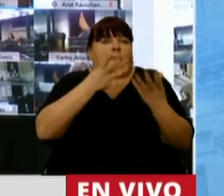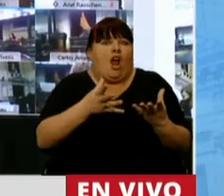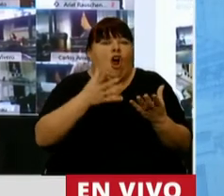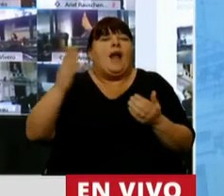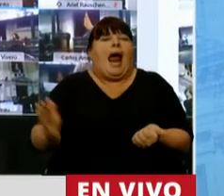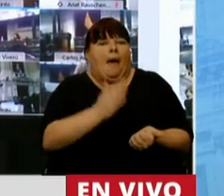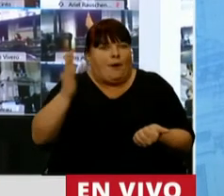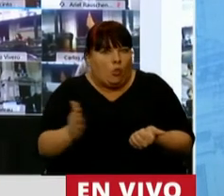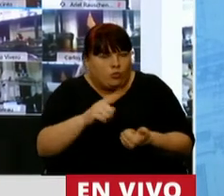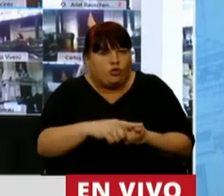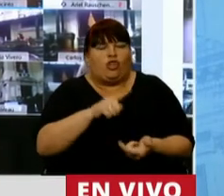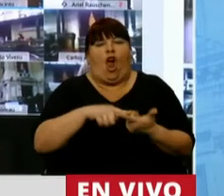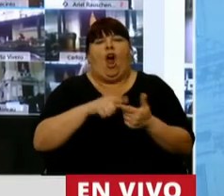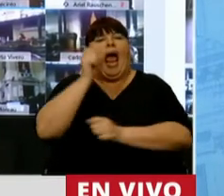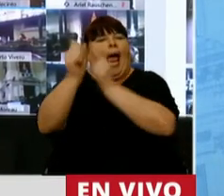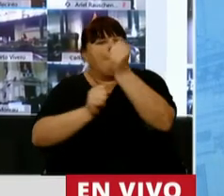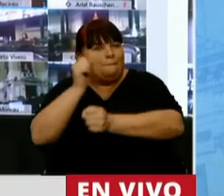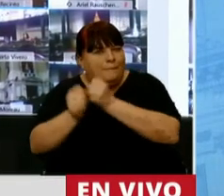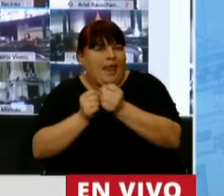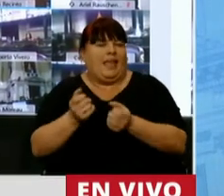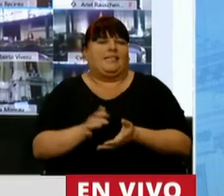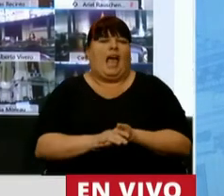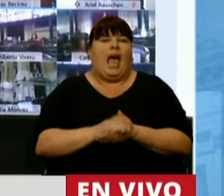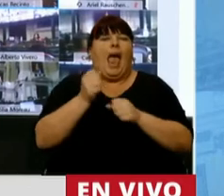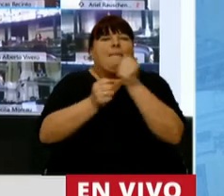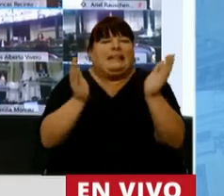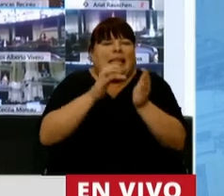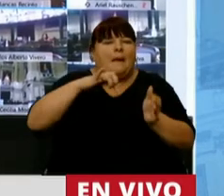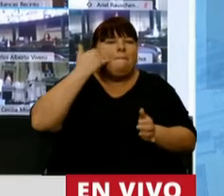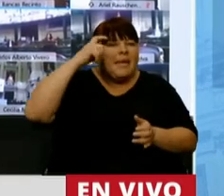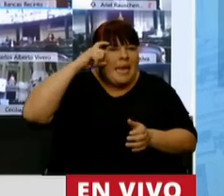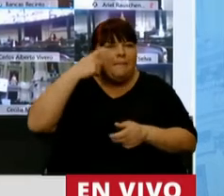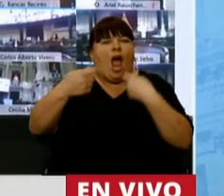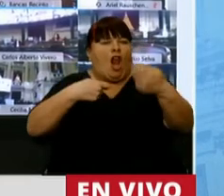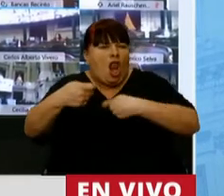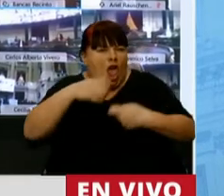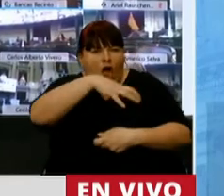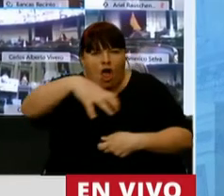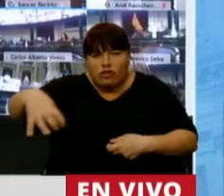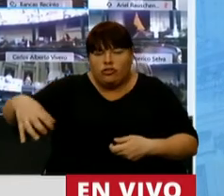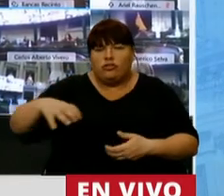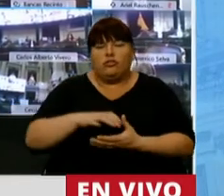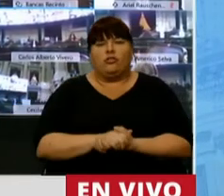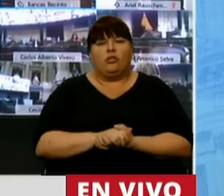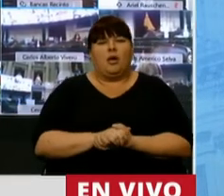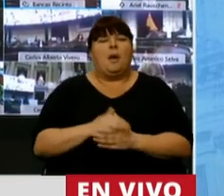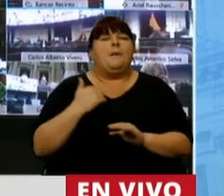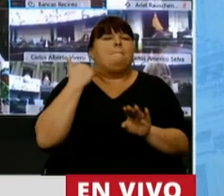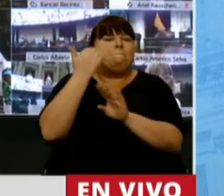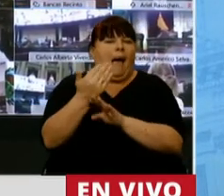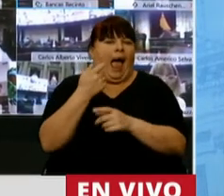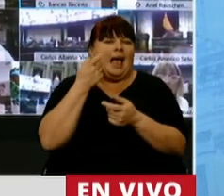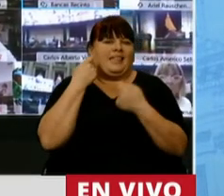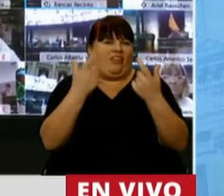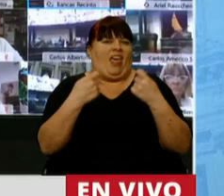áreas productivas, a las empresas, a las pymes, a los comerciantes, aumentará las